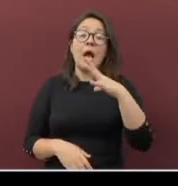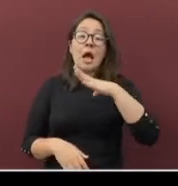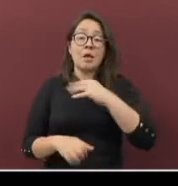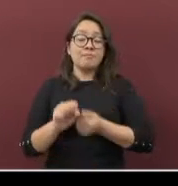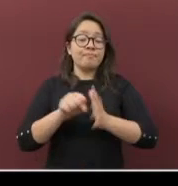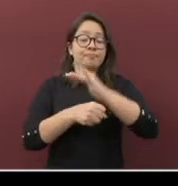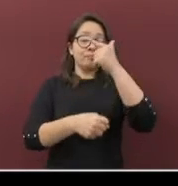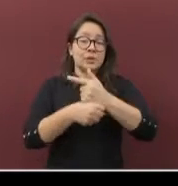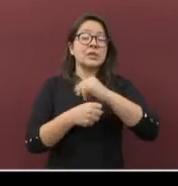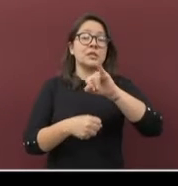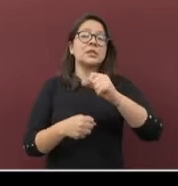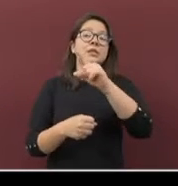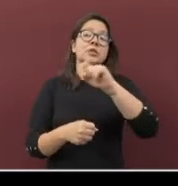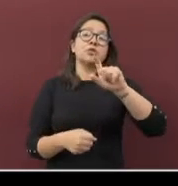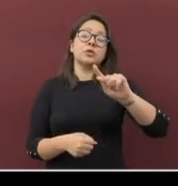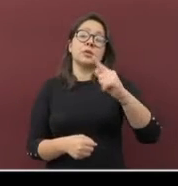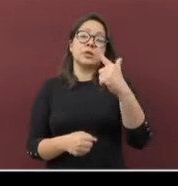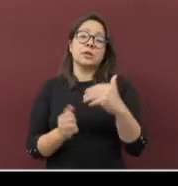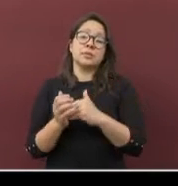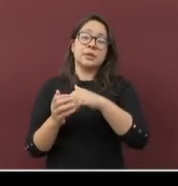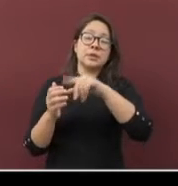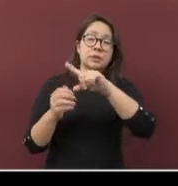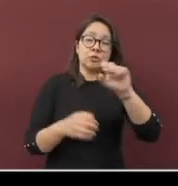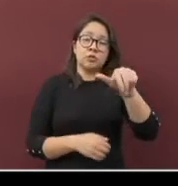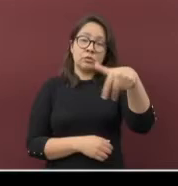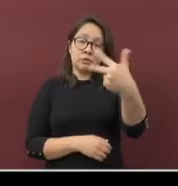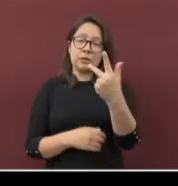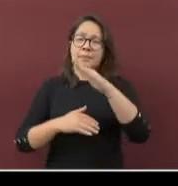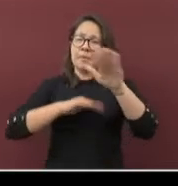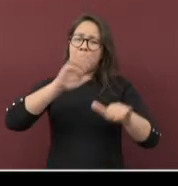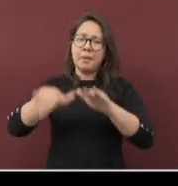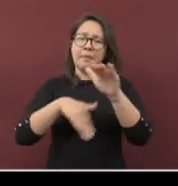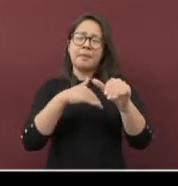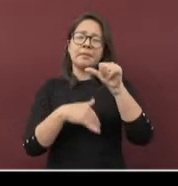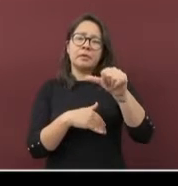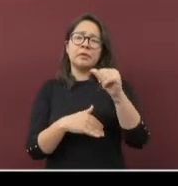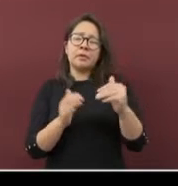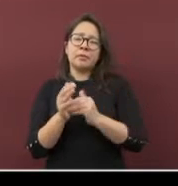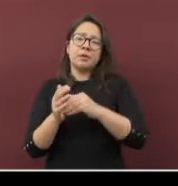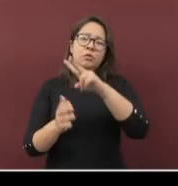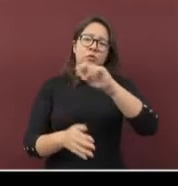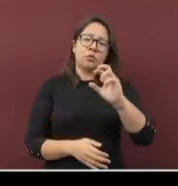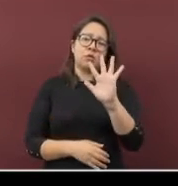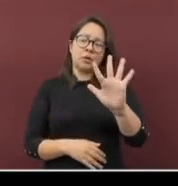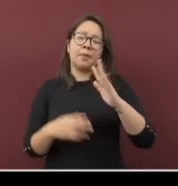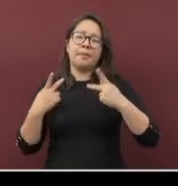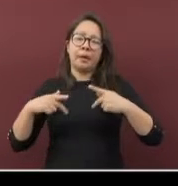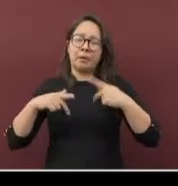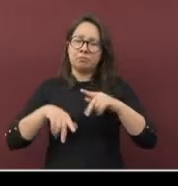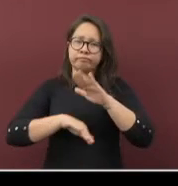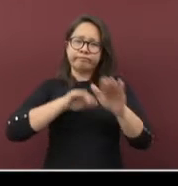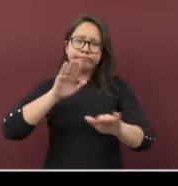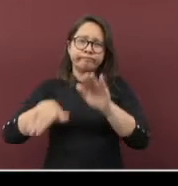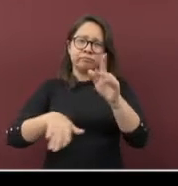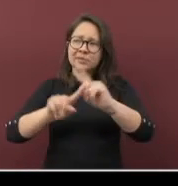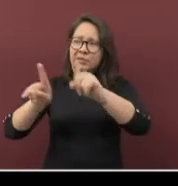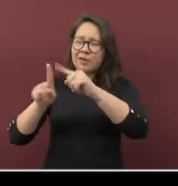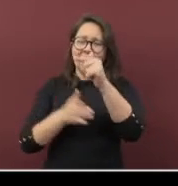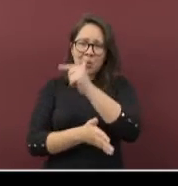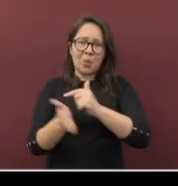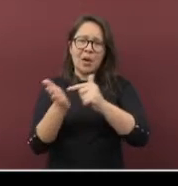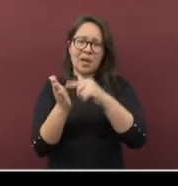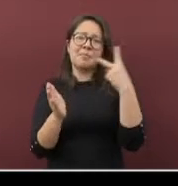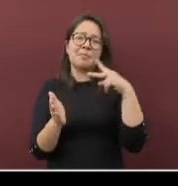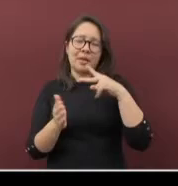177 mil 103 y han fallecido 16 105 enfermos en diferentes municipios de la entidad